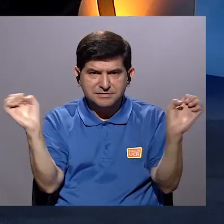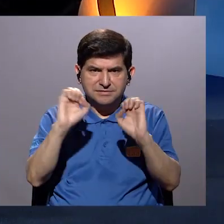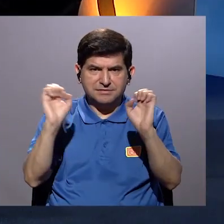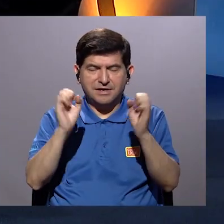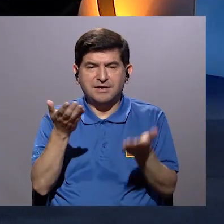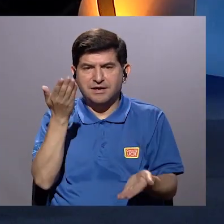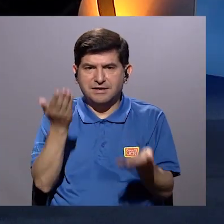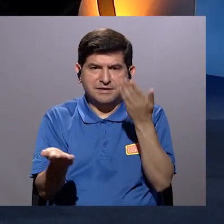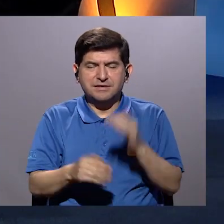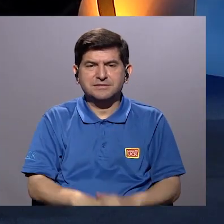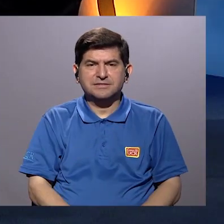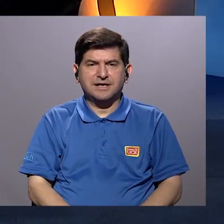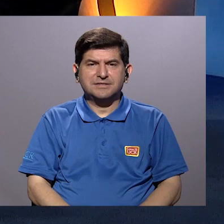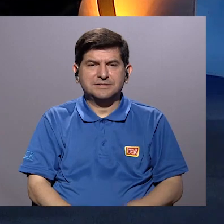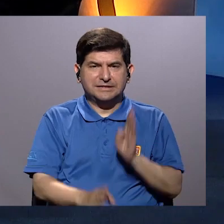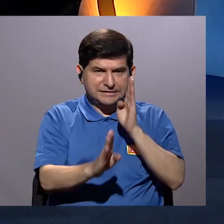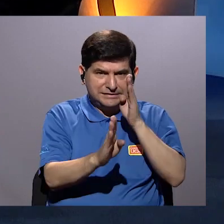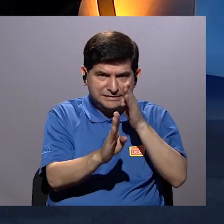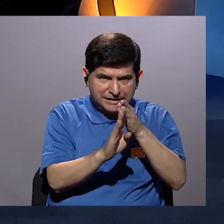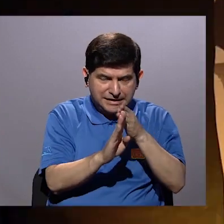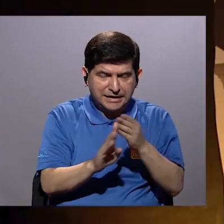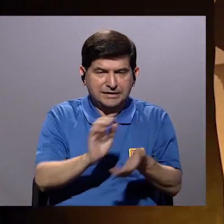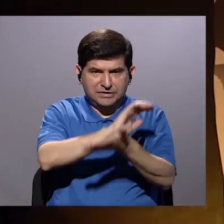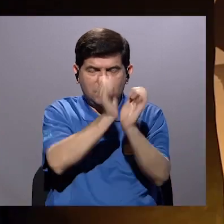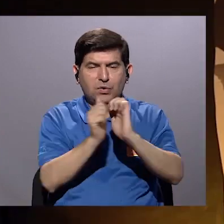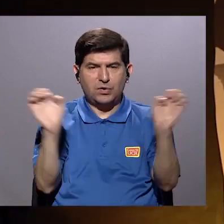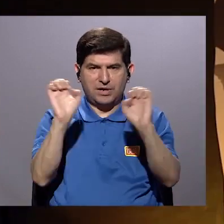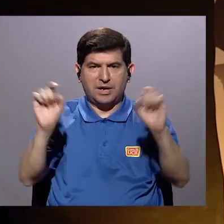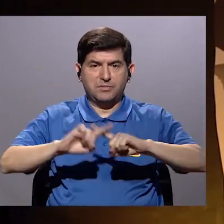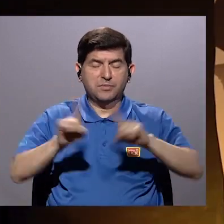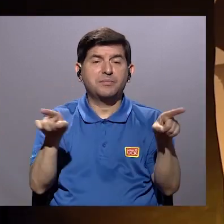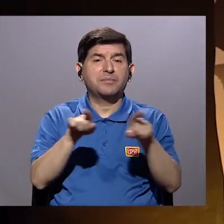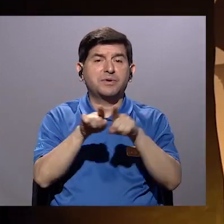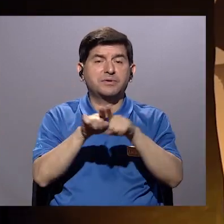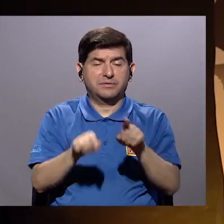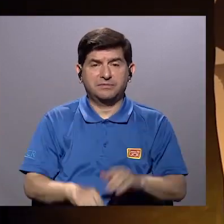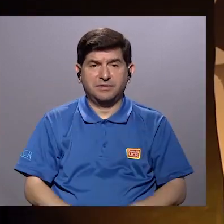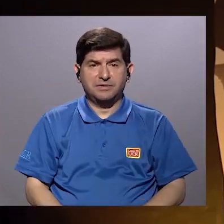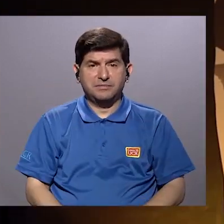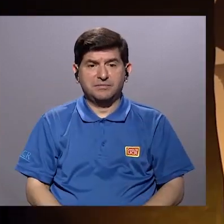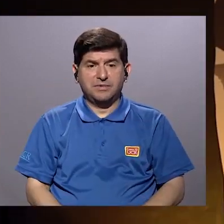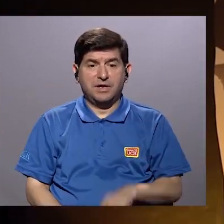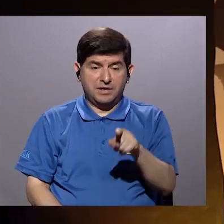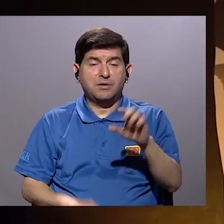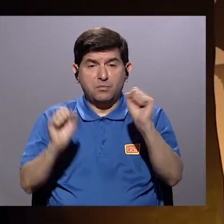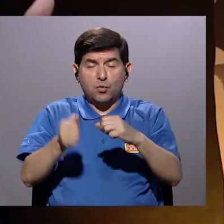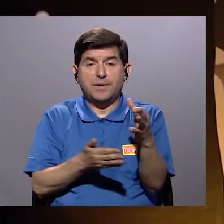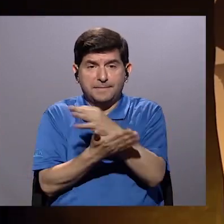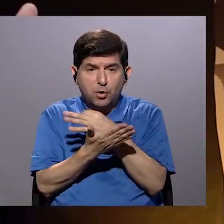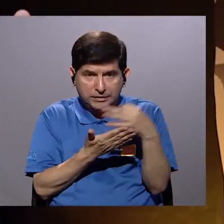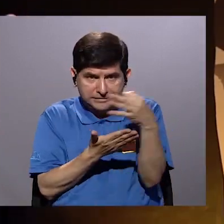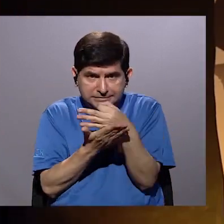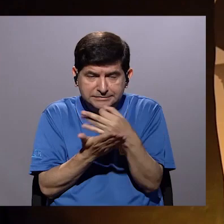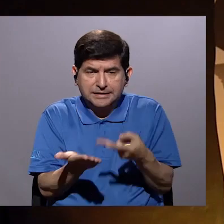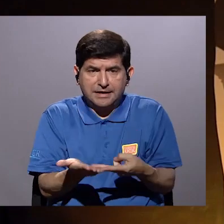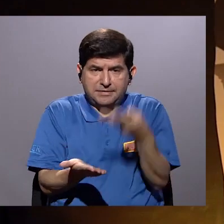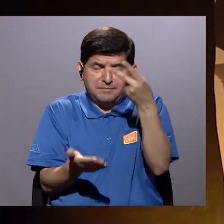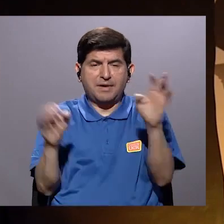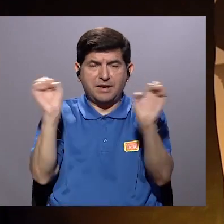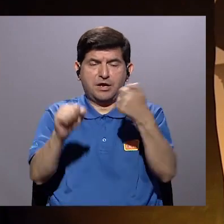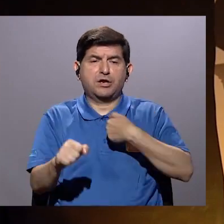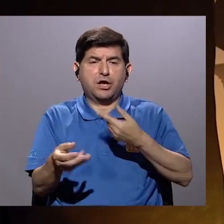como un intercambio neto de energía, Claro. pero también se puede ver como un intercambio de moneda, ¿verdad? ¿Cuánto vale la energía que yo